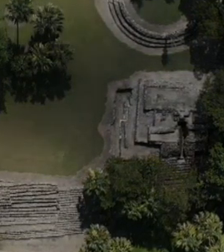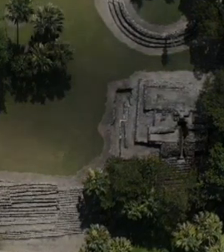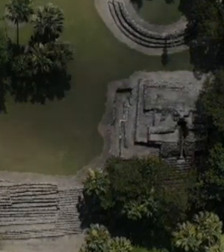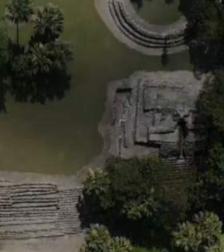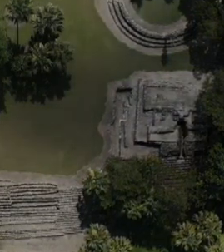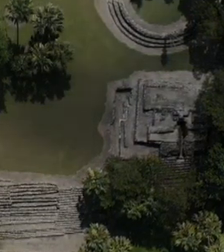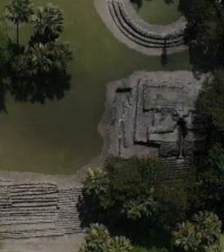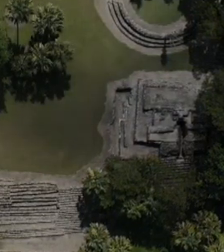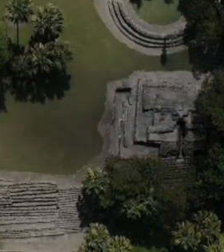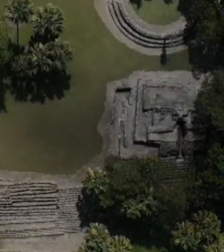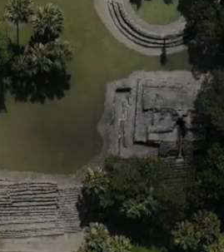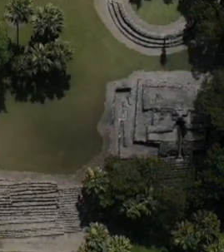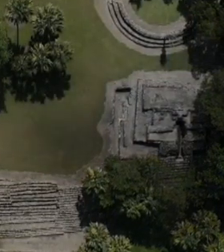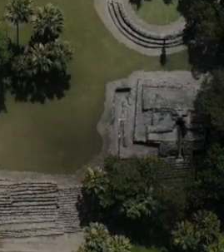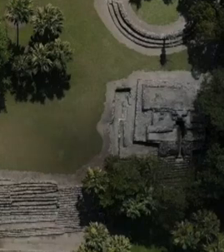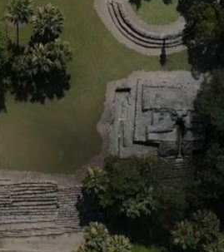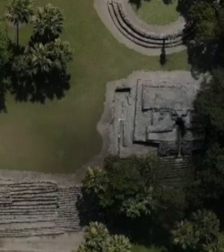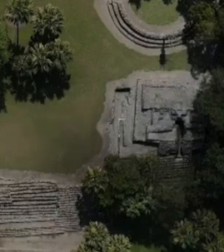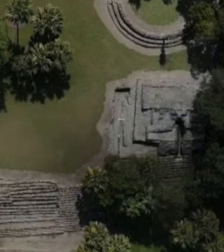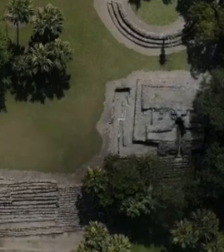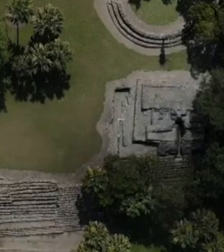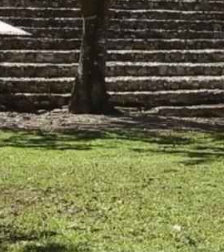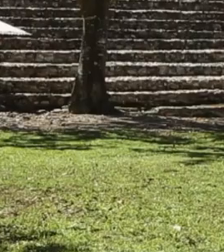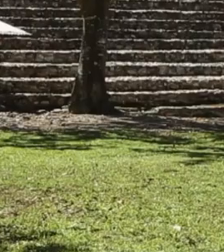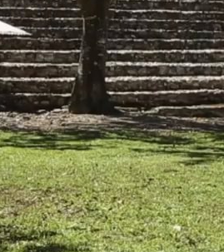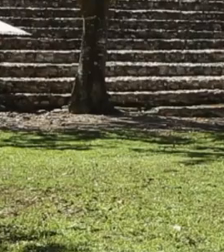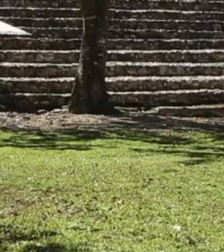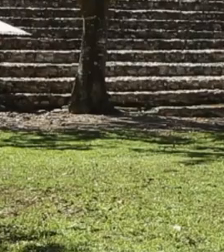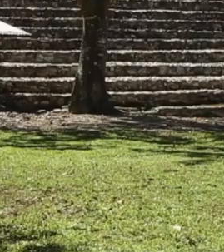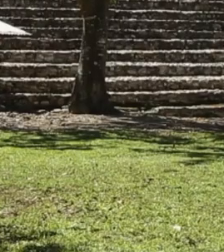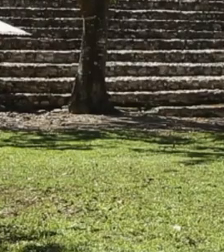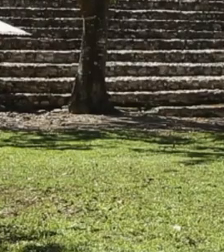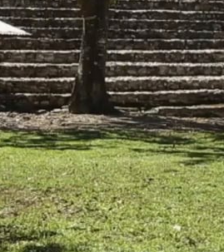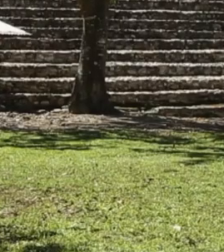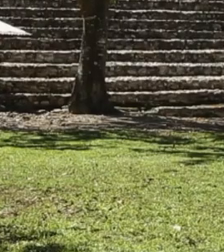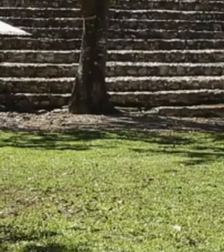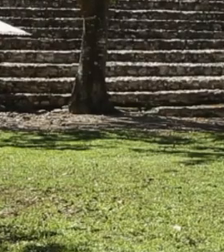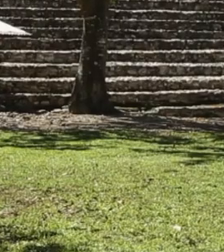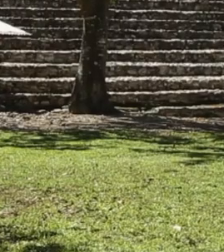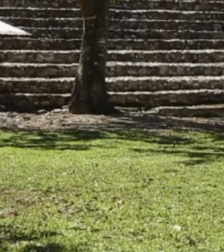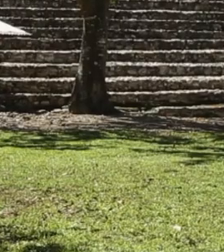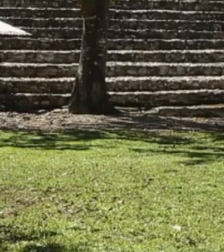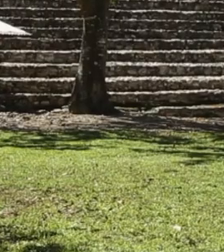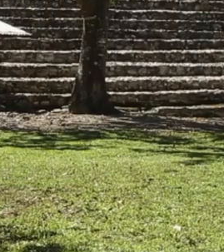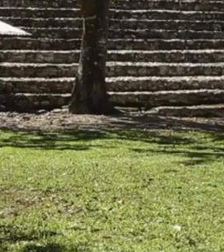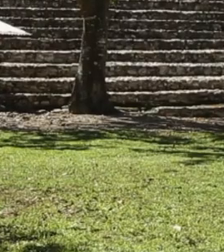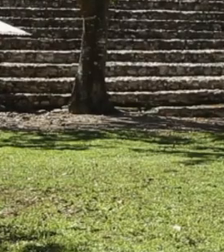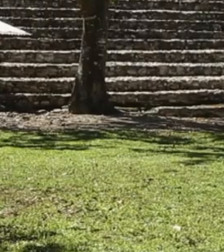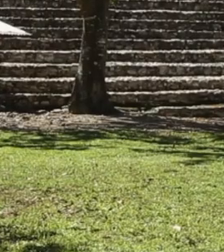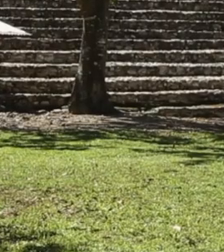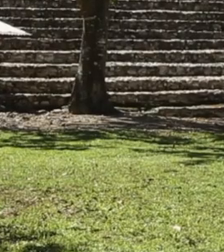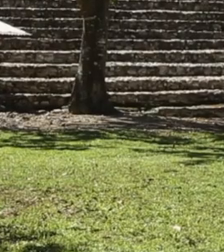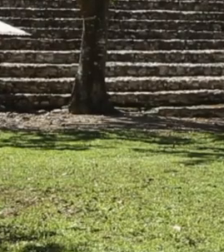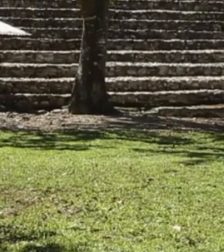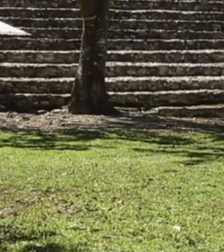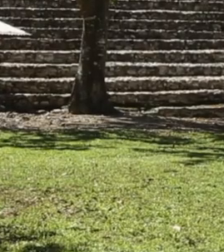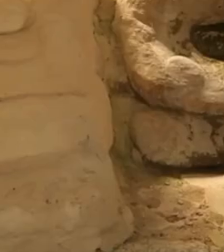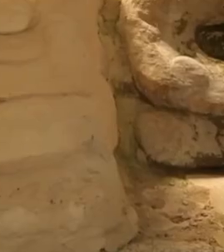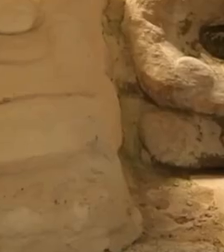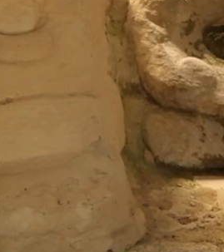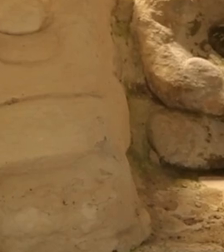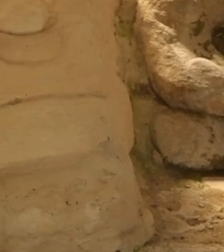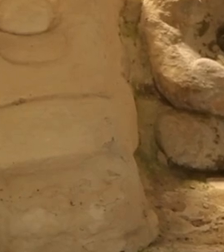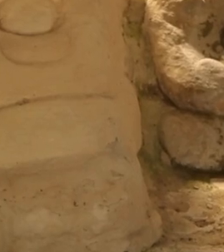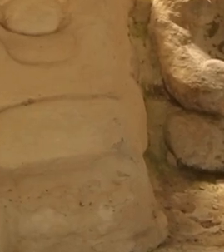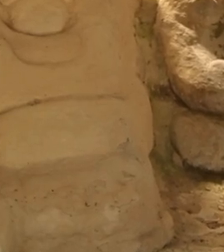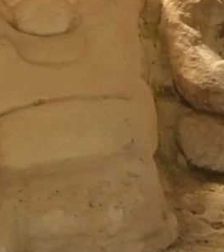y conservación en esta zona, muy cercana precisamente al río Candelaria, ya van por arriba del